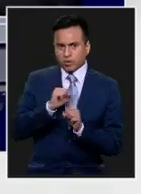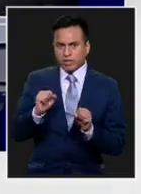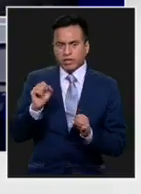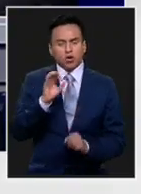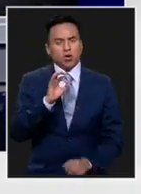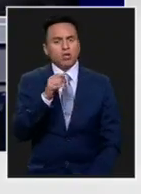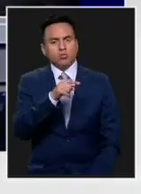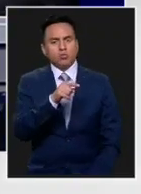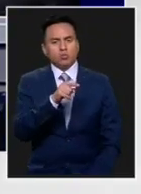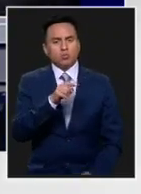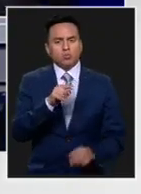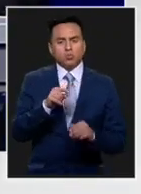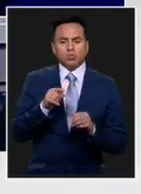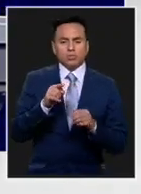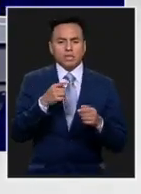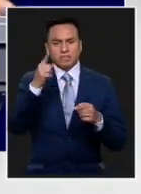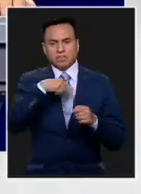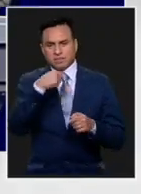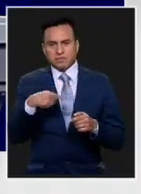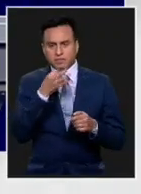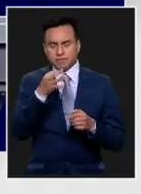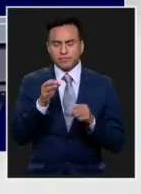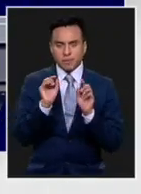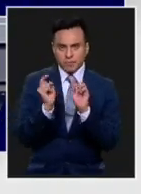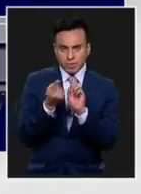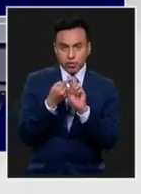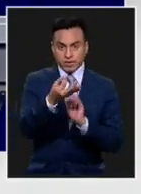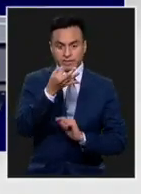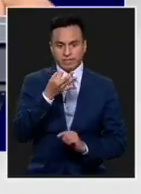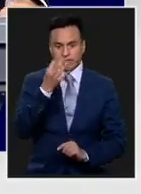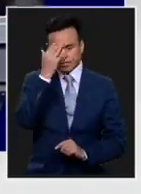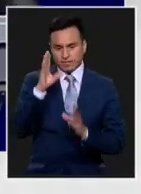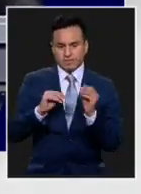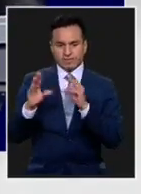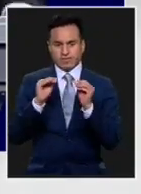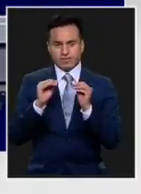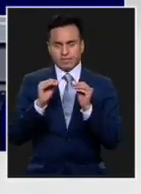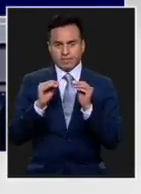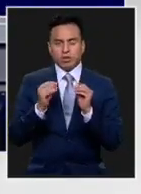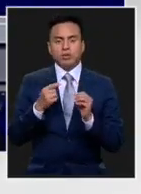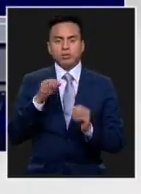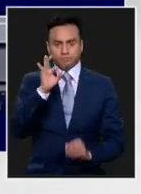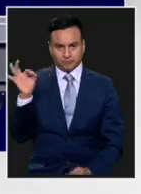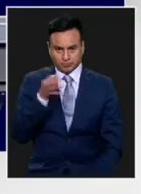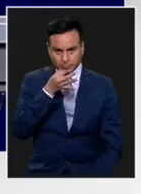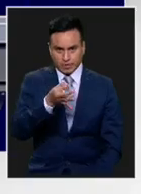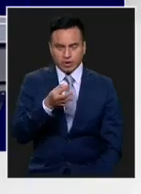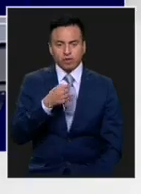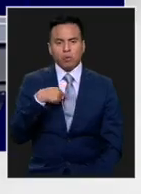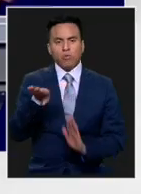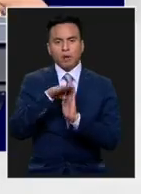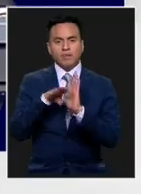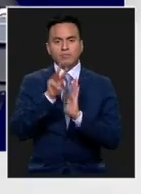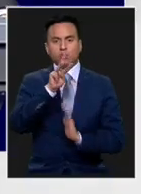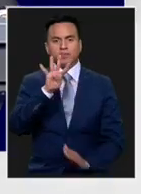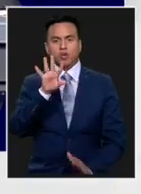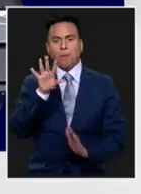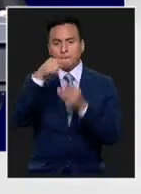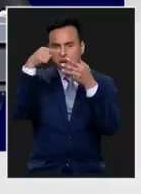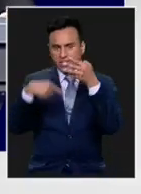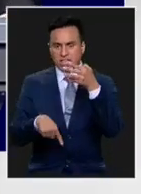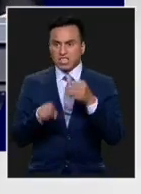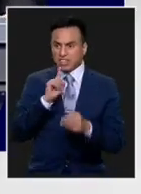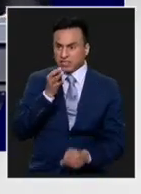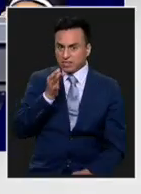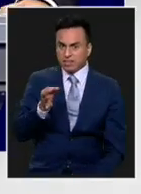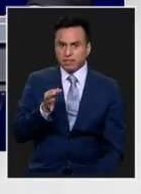tú haces, déjame, es que tú descalificas de entrada. Mire, lo primero que dice este señor es que yo no tengo programa. Yo tengo un programa que tiene 345 medidas. Dije que tenías.